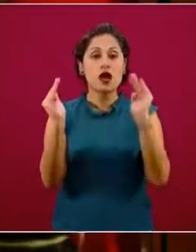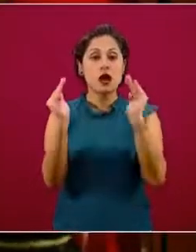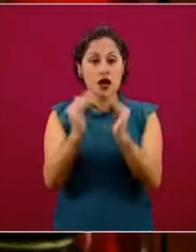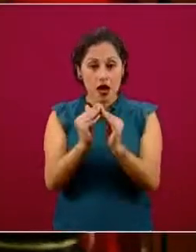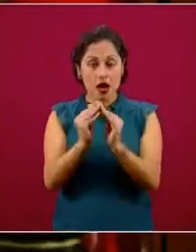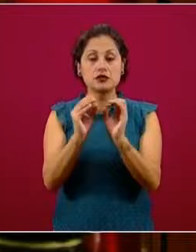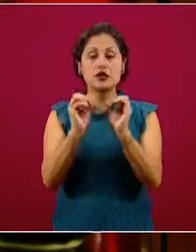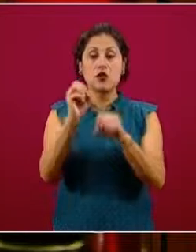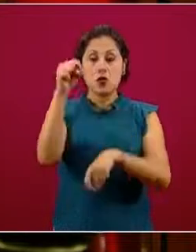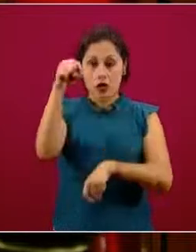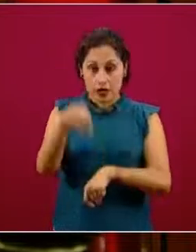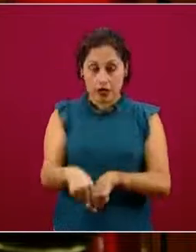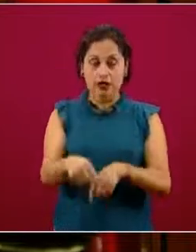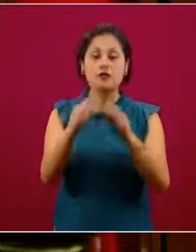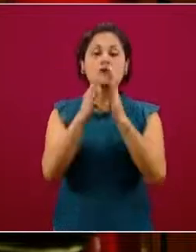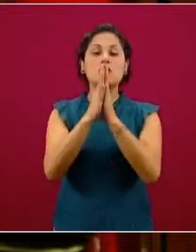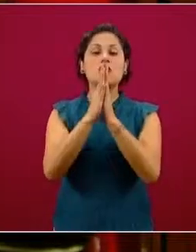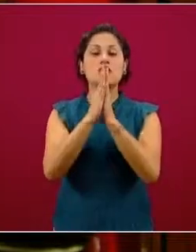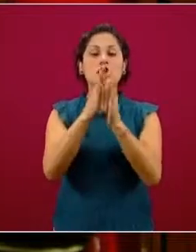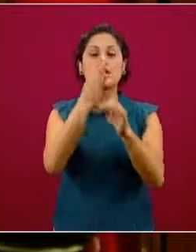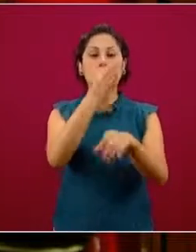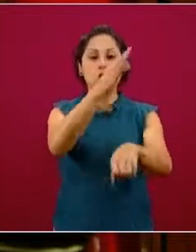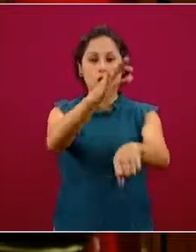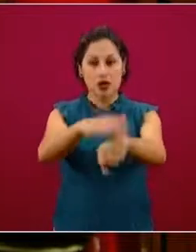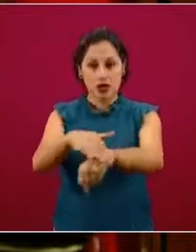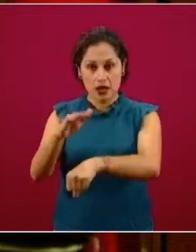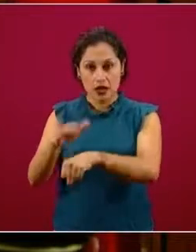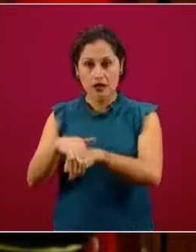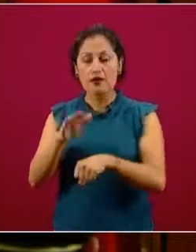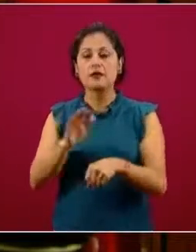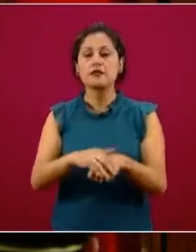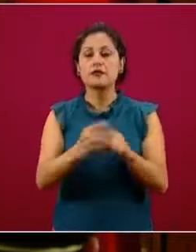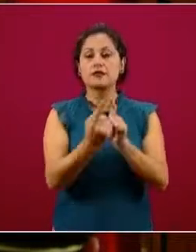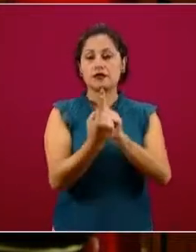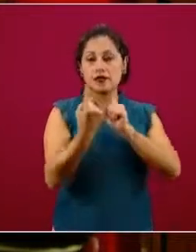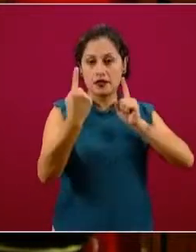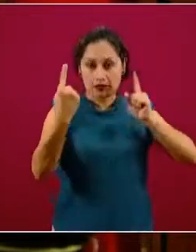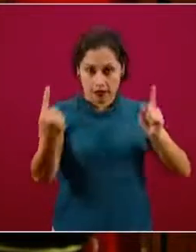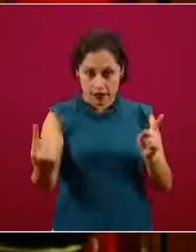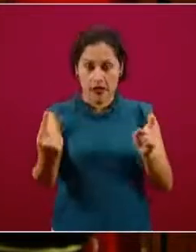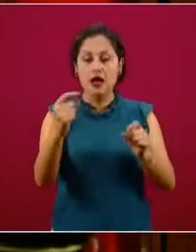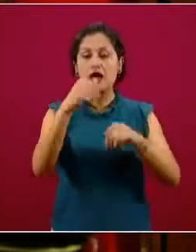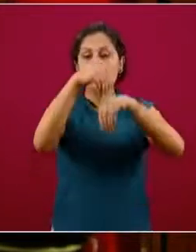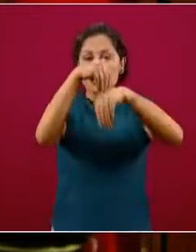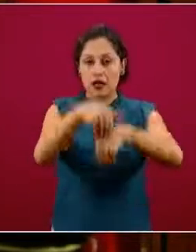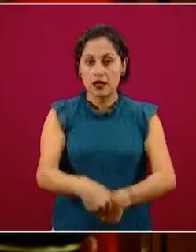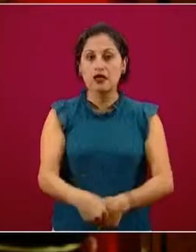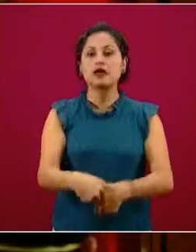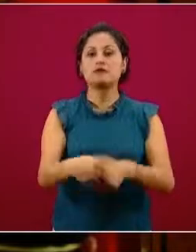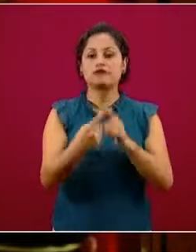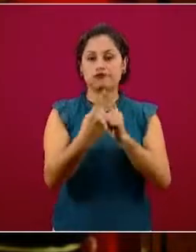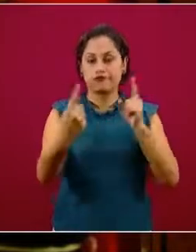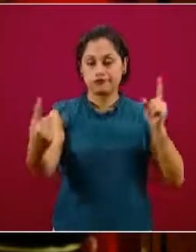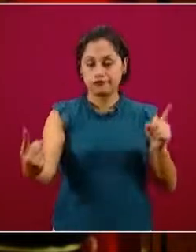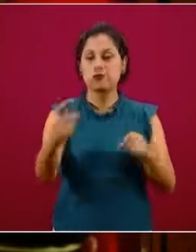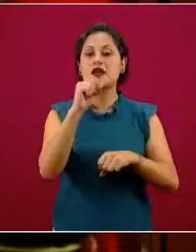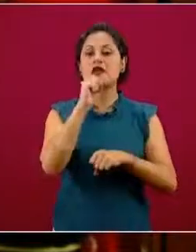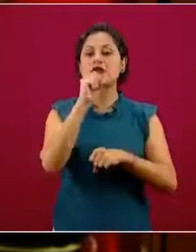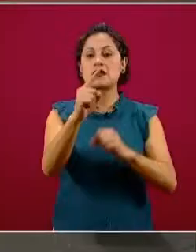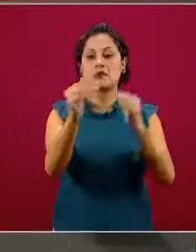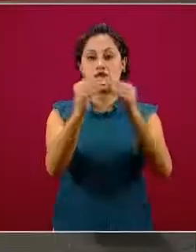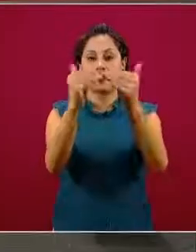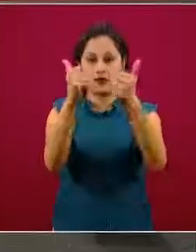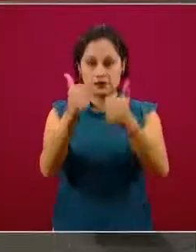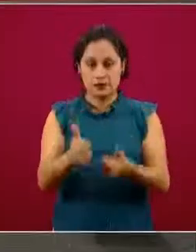ahorita aquí, los invitamos a mantener la sana distancia, a respetar la Jornada Nacional de Sana Distancia y a quedarse en casa.